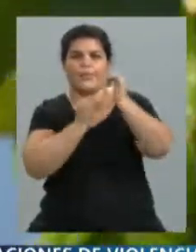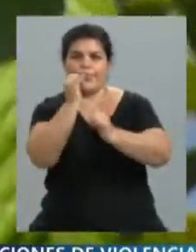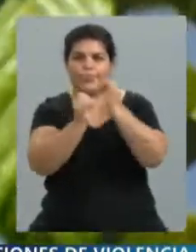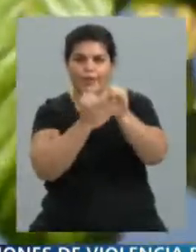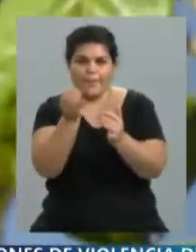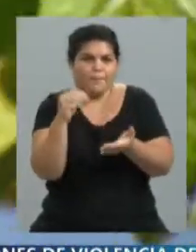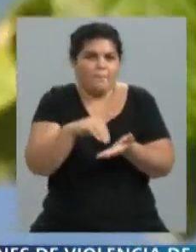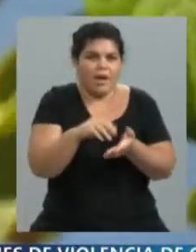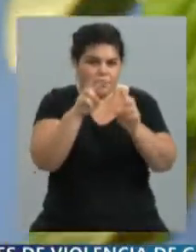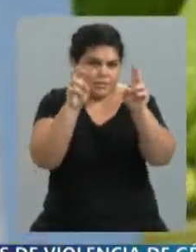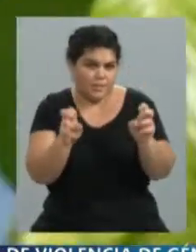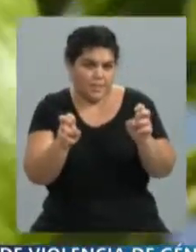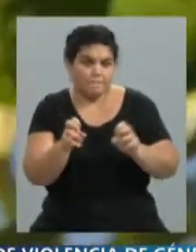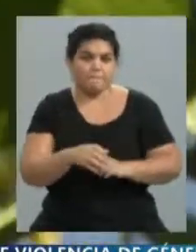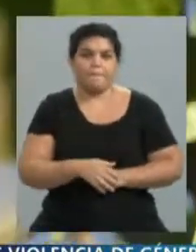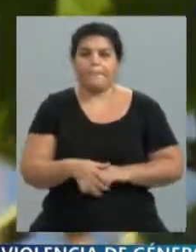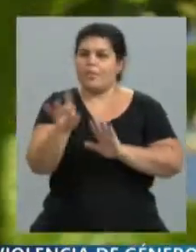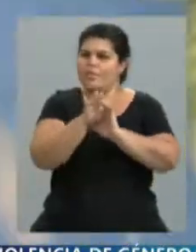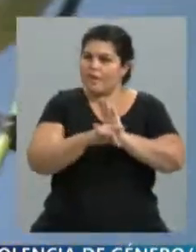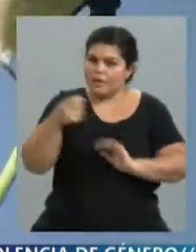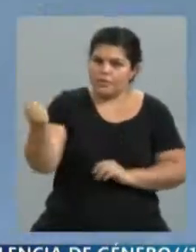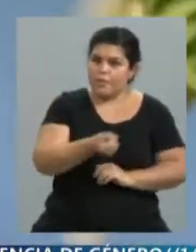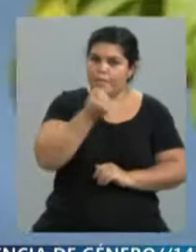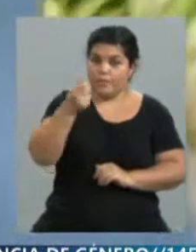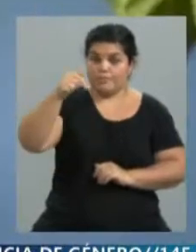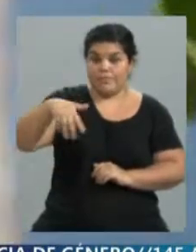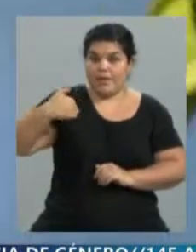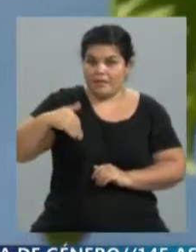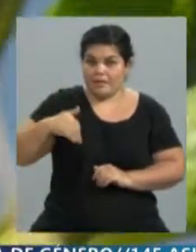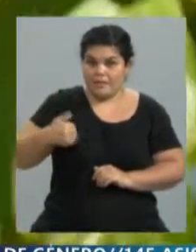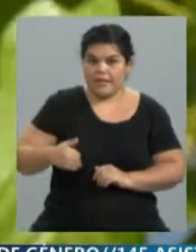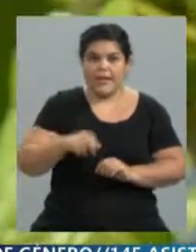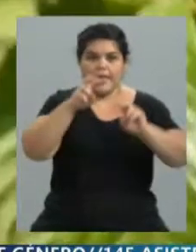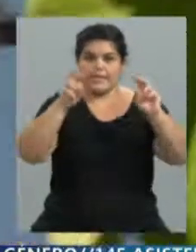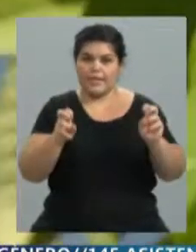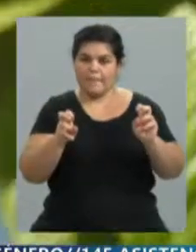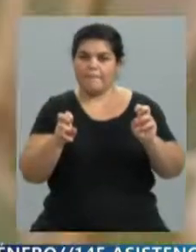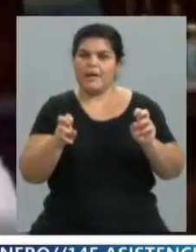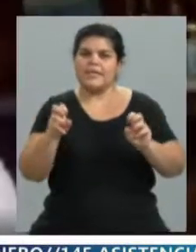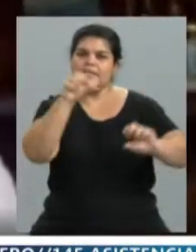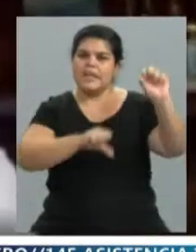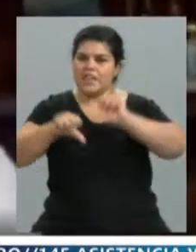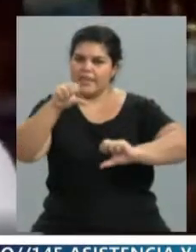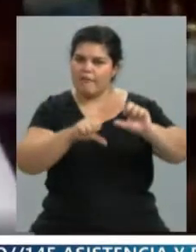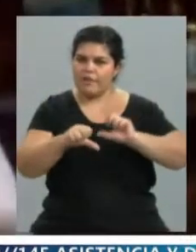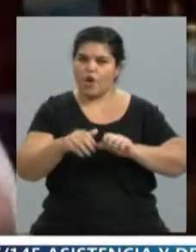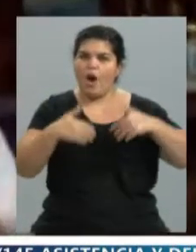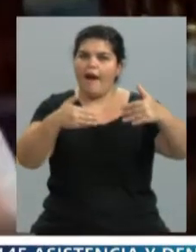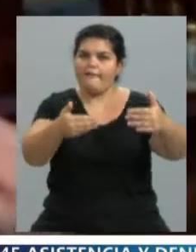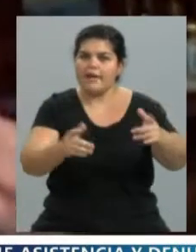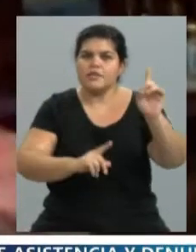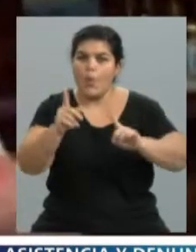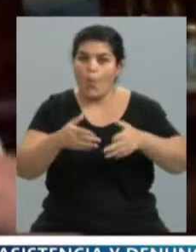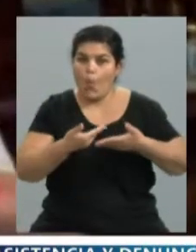para contarles así como un dato muy importante de Argentina en cuanto a los avances científicos. Tiene que ver con, a ver,